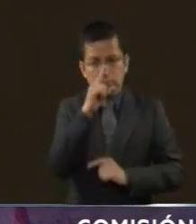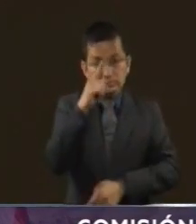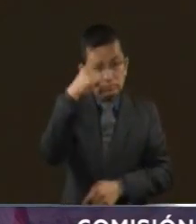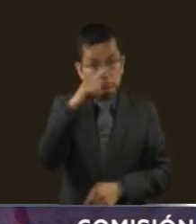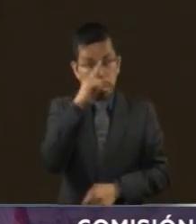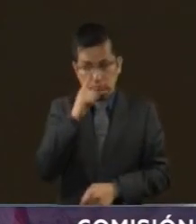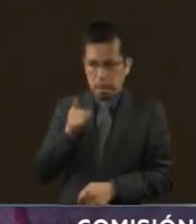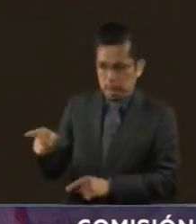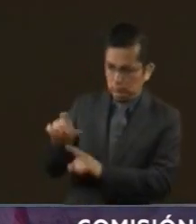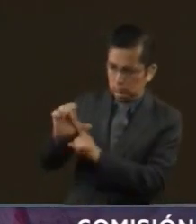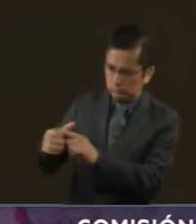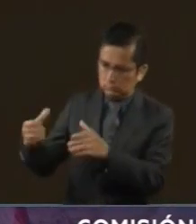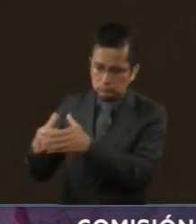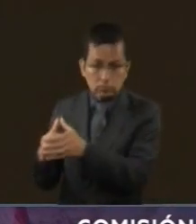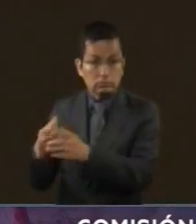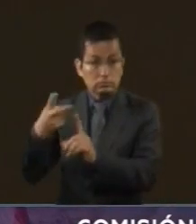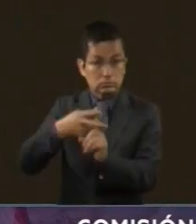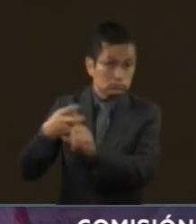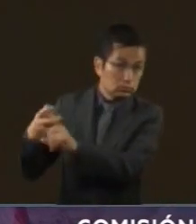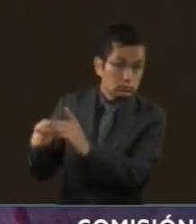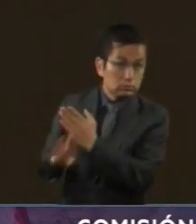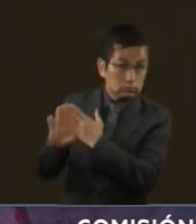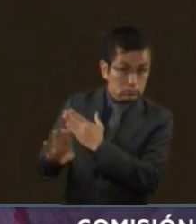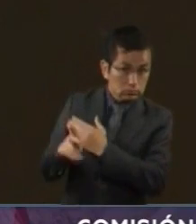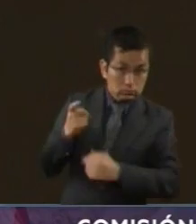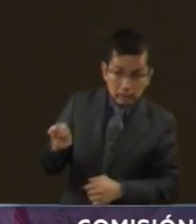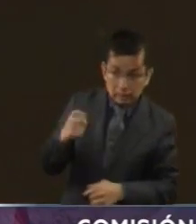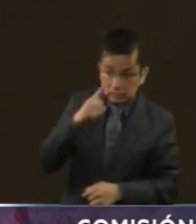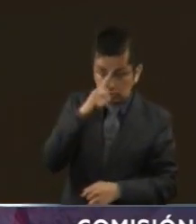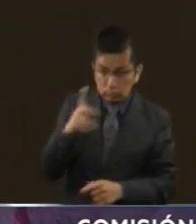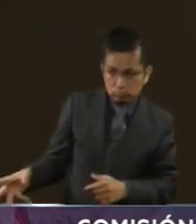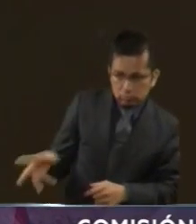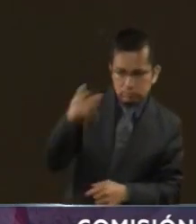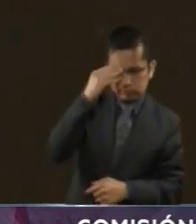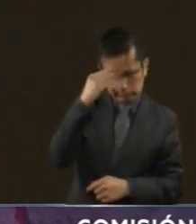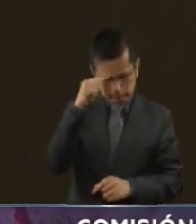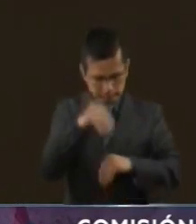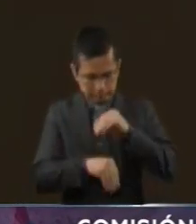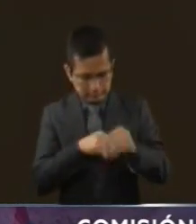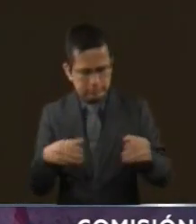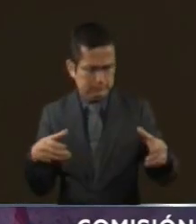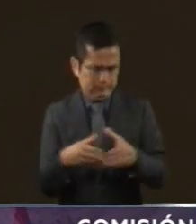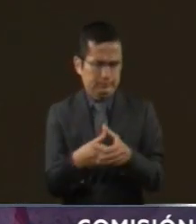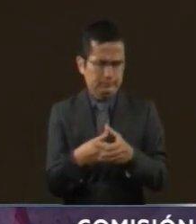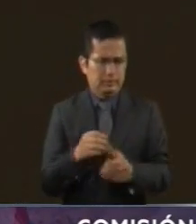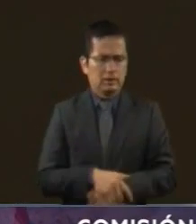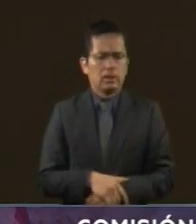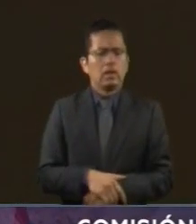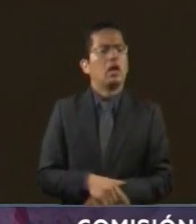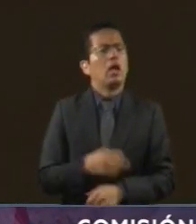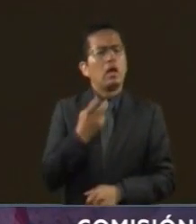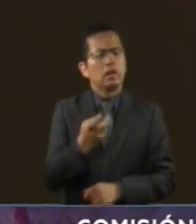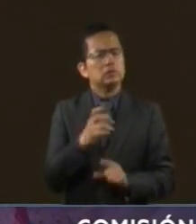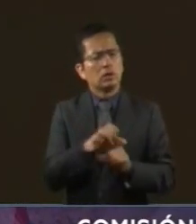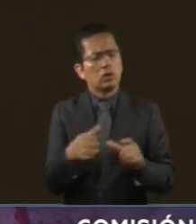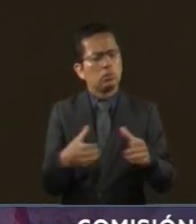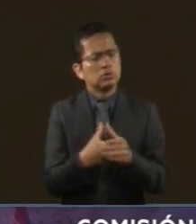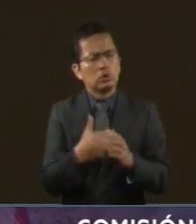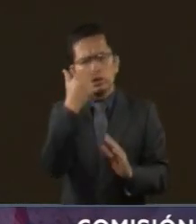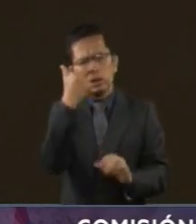exitosas de esta Comisión, esta Coordinación Nacional. Tendrá las siguientes